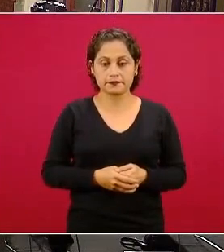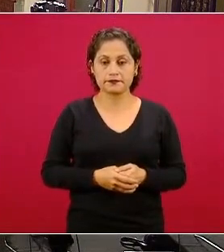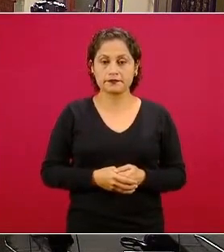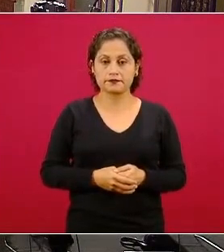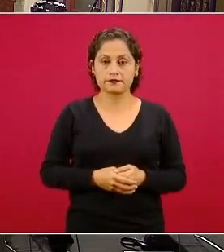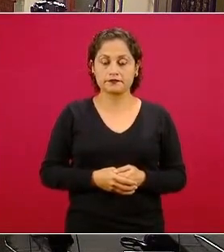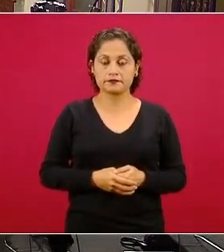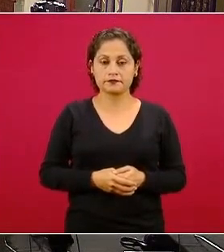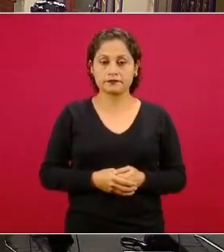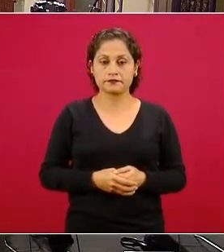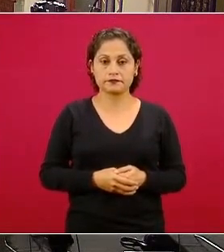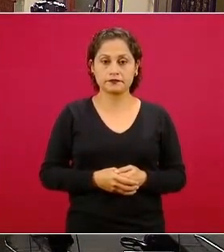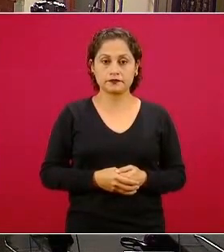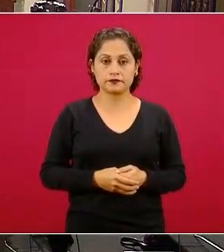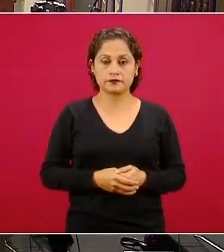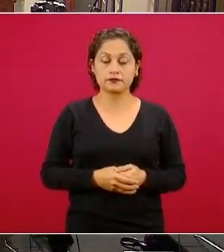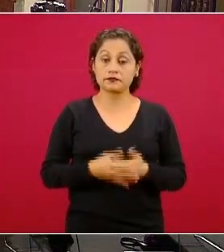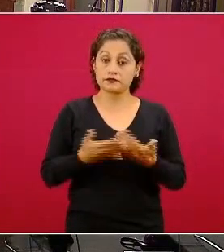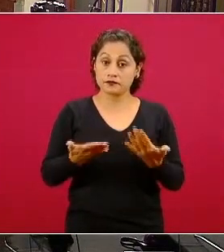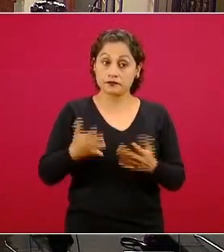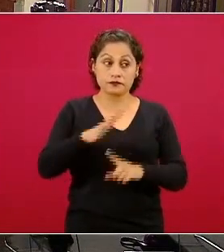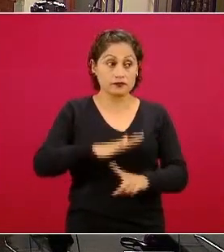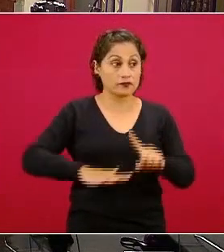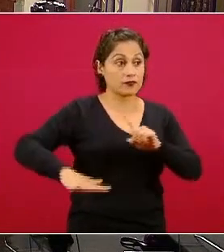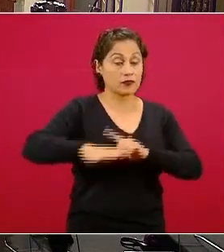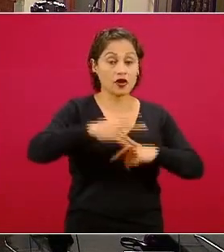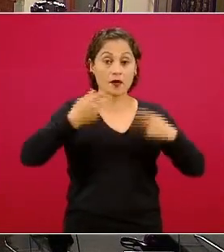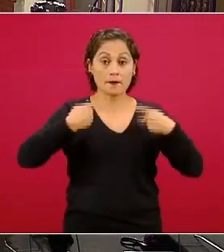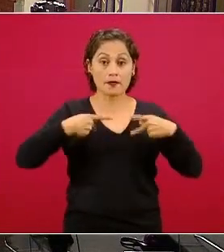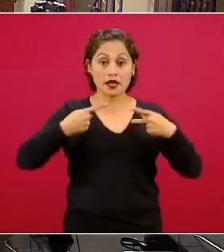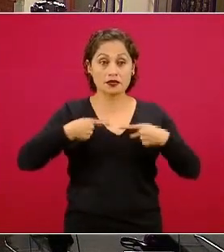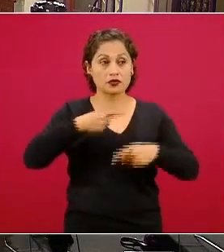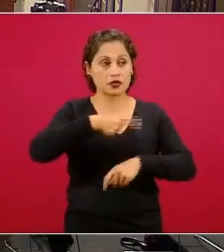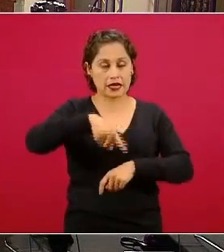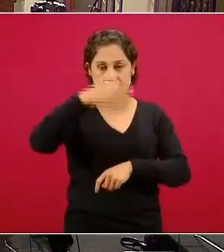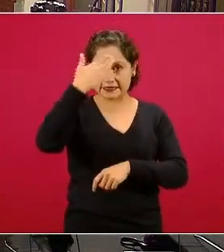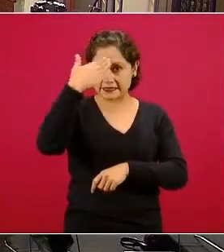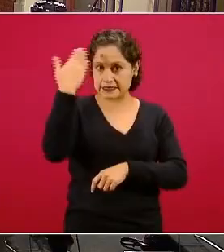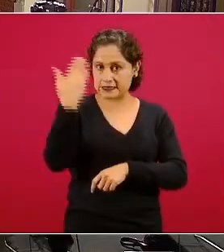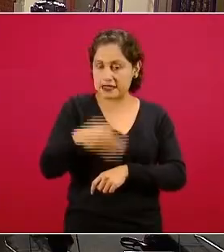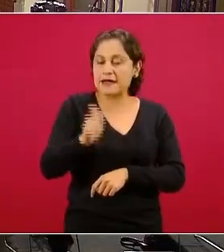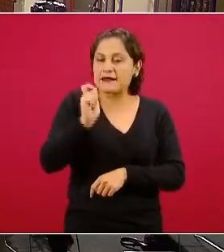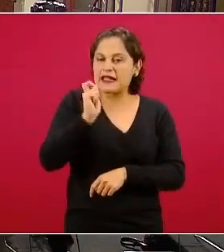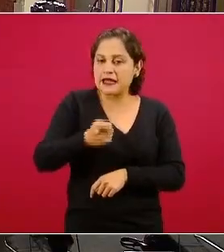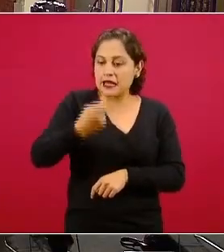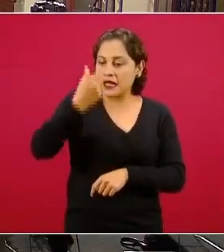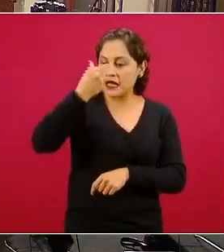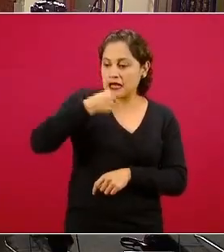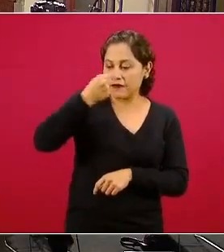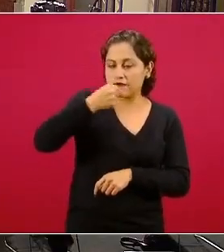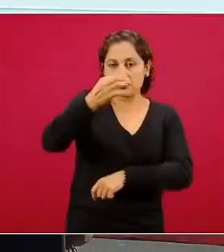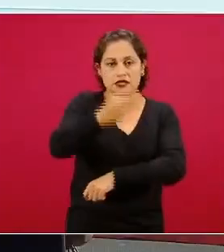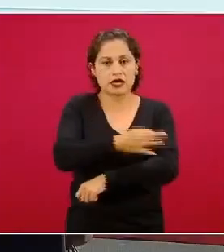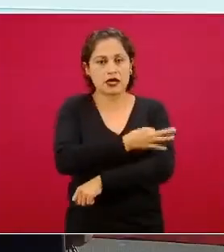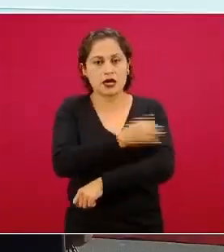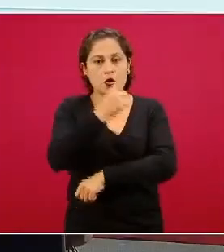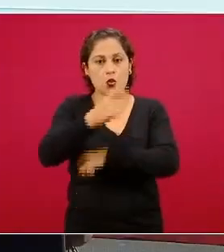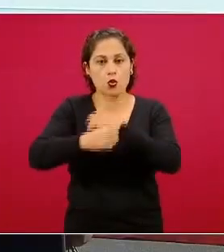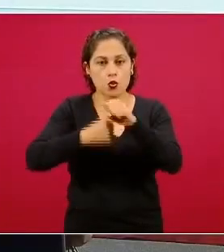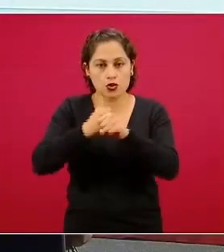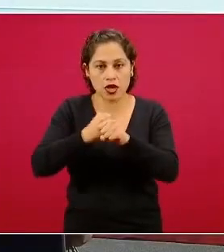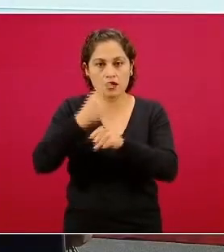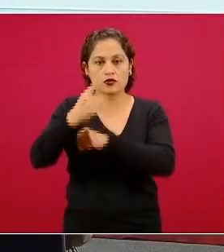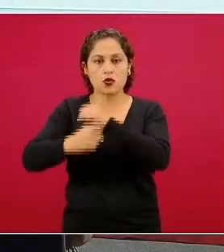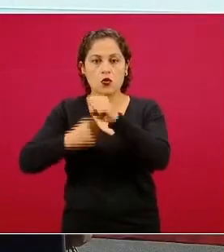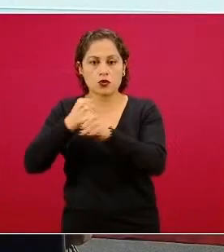de las situaciones que la población ha identificado es que la vacunación contra la influenza es anual. Quisiera enfatizar que no